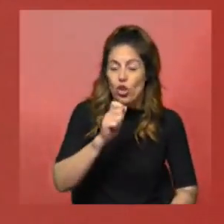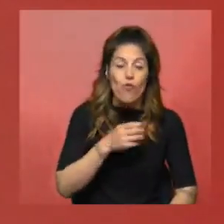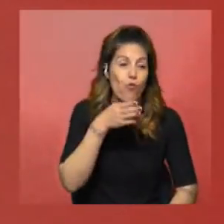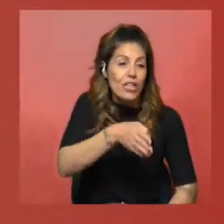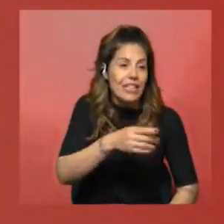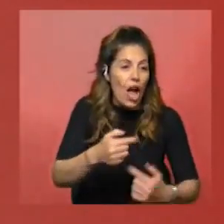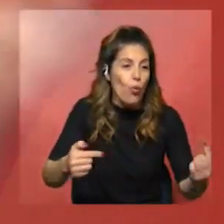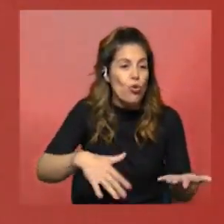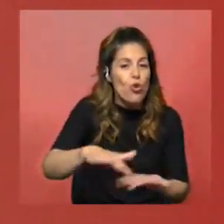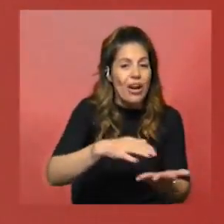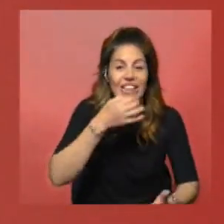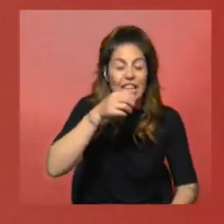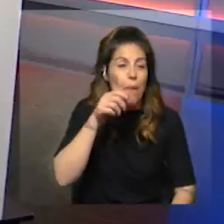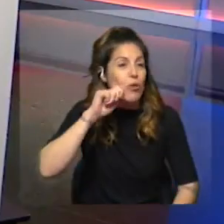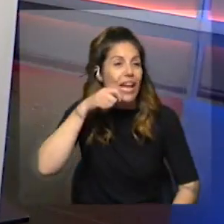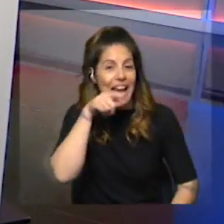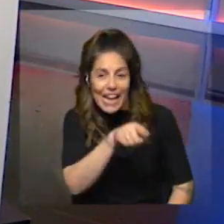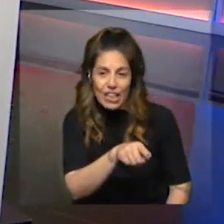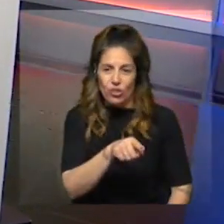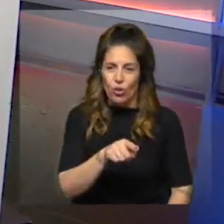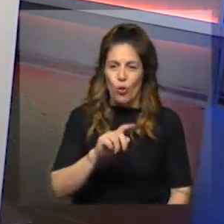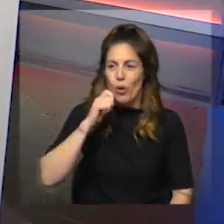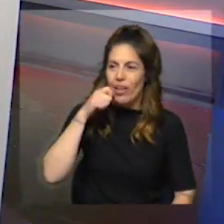show que dijiste, ¡tac, me gustaría esto o así?